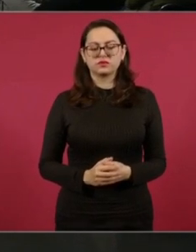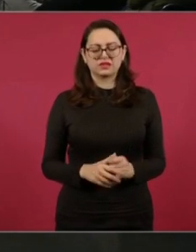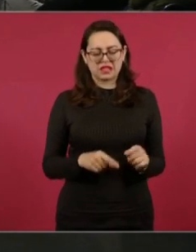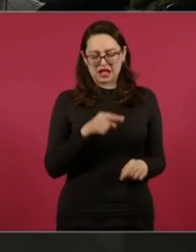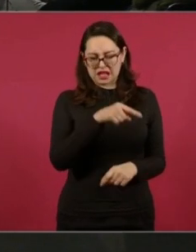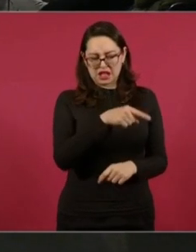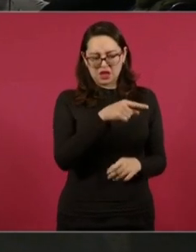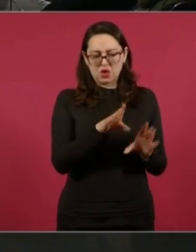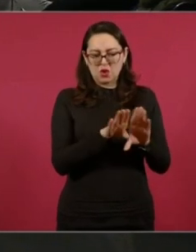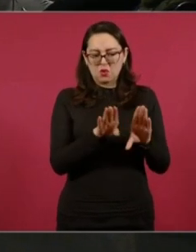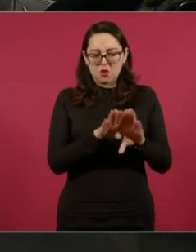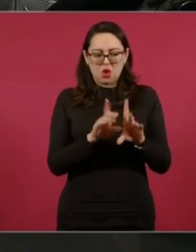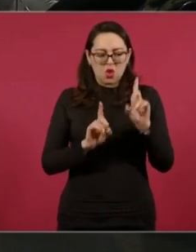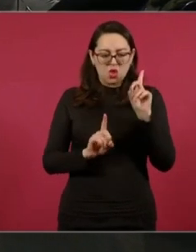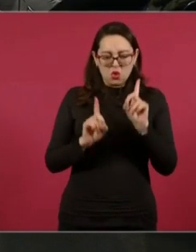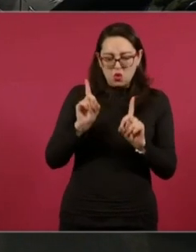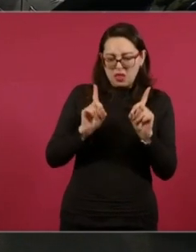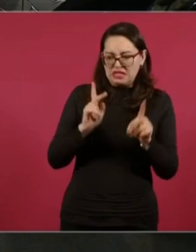¿no?